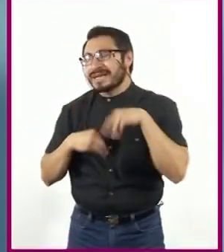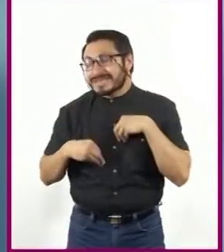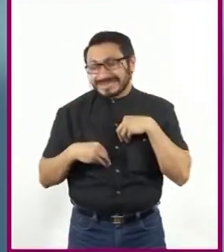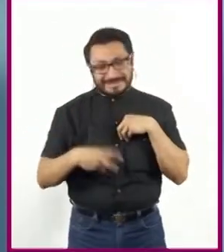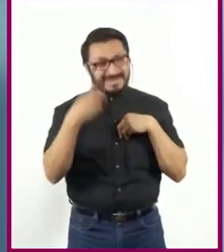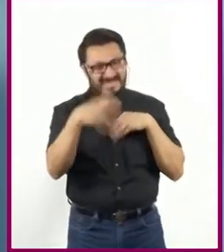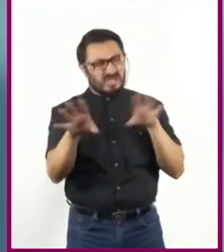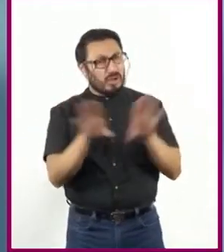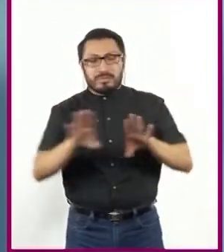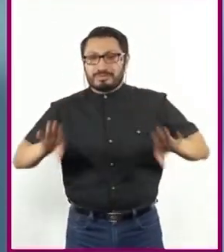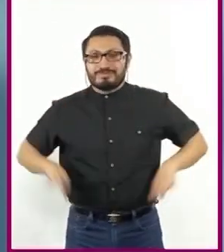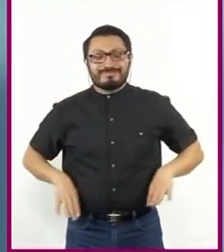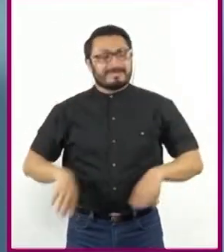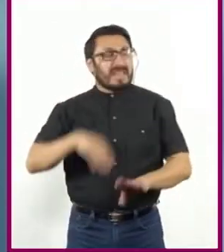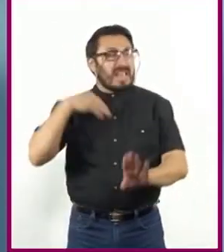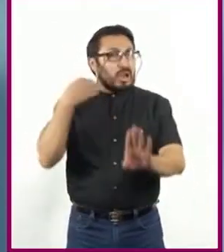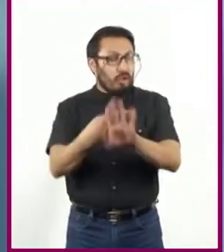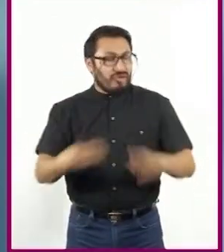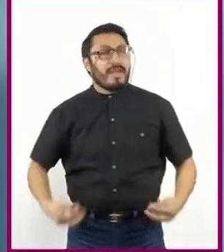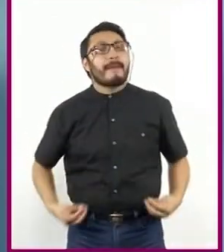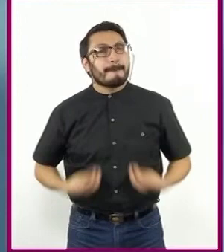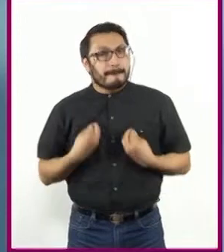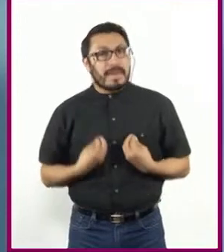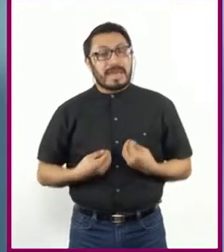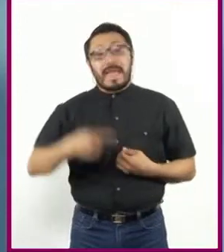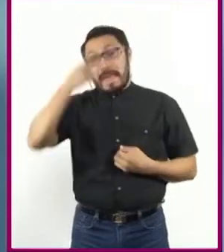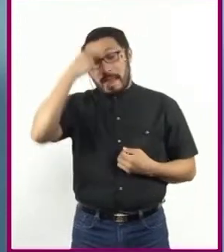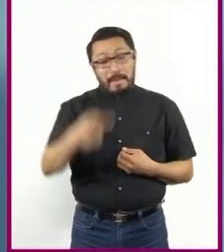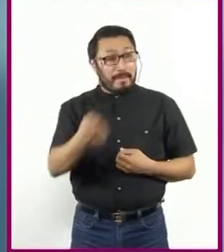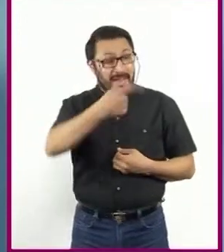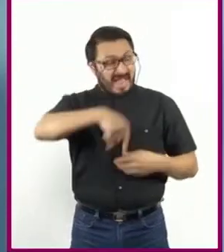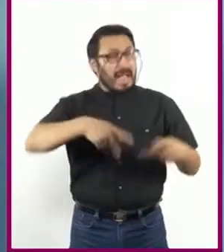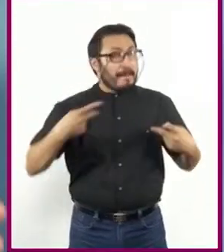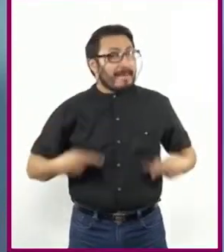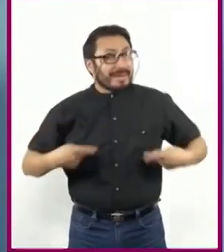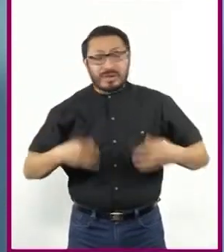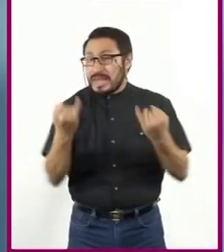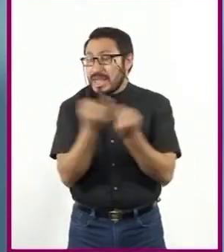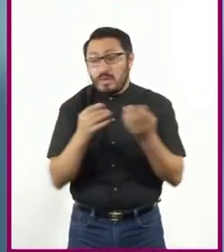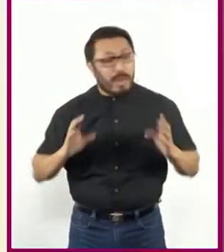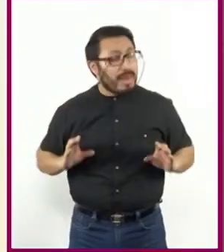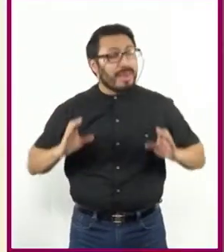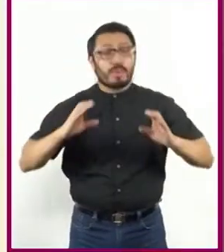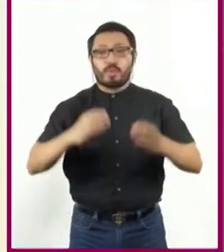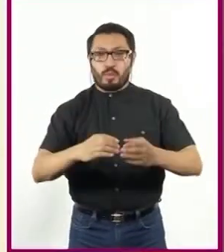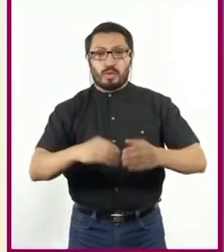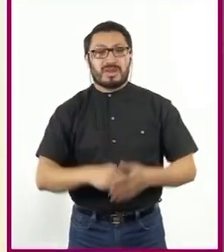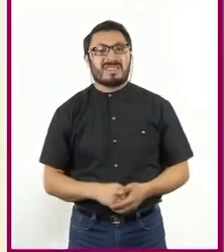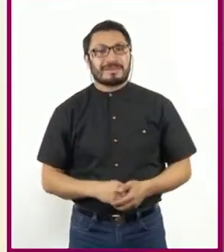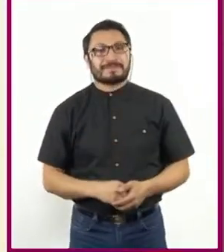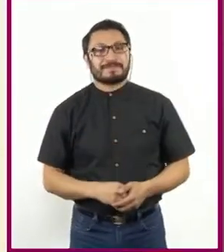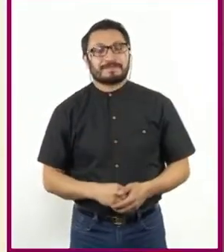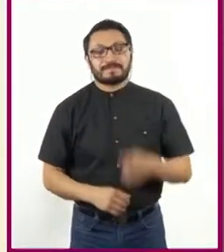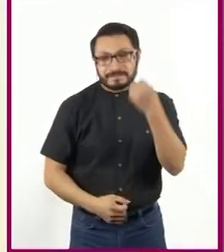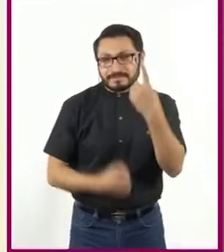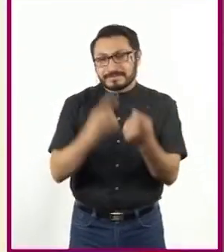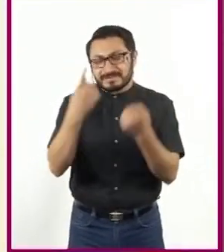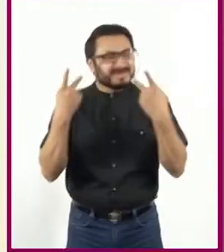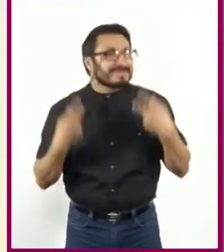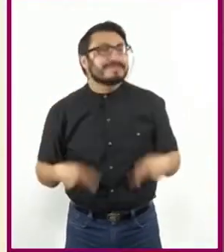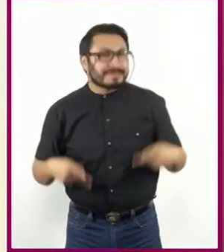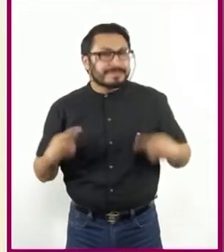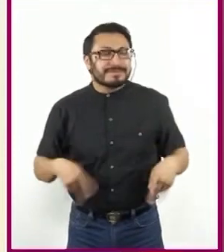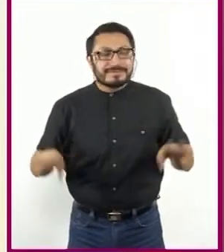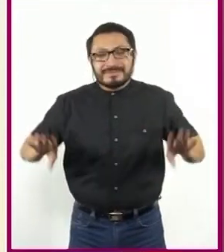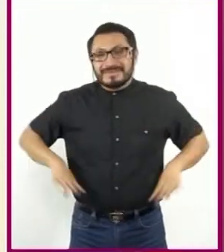real, tanto para las personas que las llevan a cabo como para la comunidad. Algunos de estos personajes